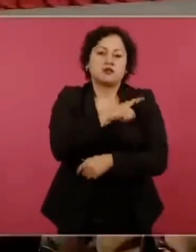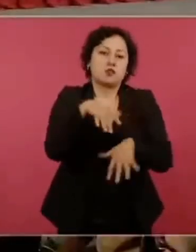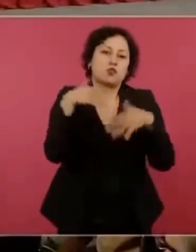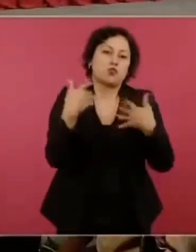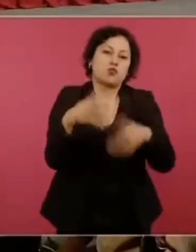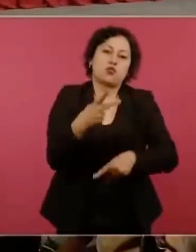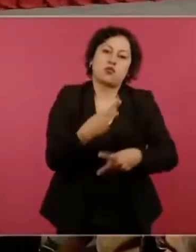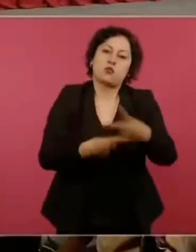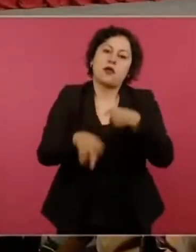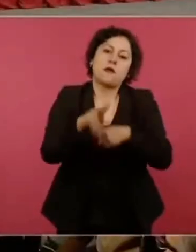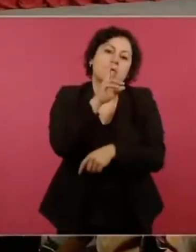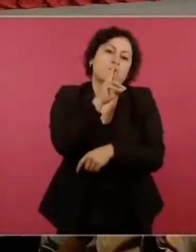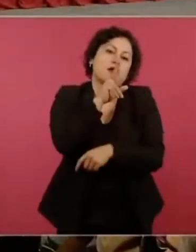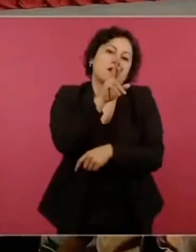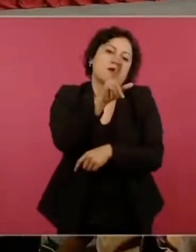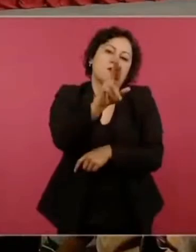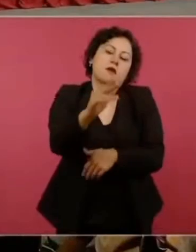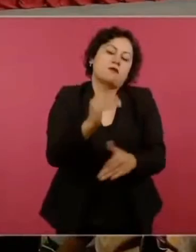gracias.